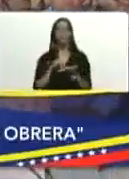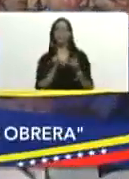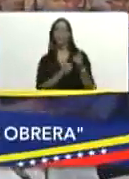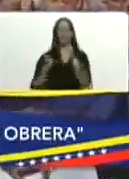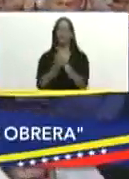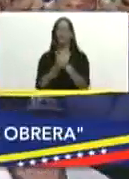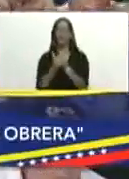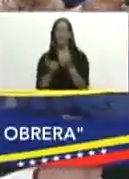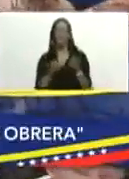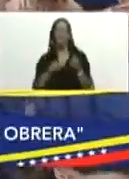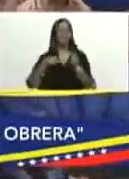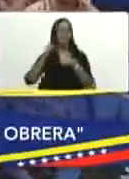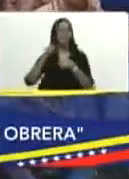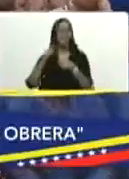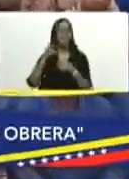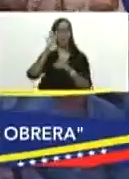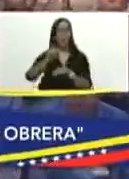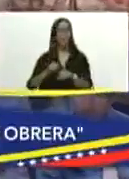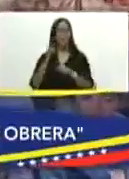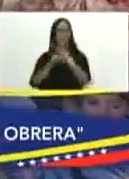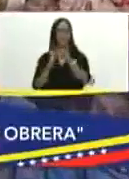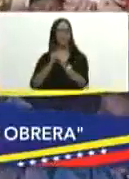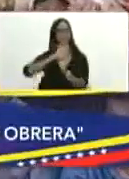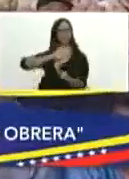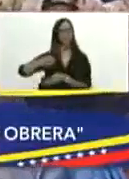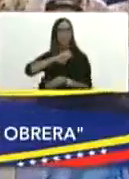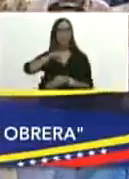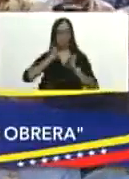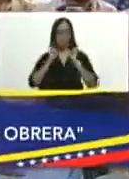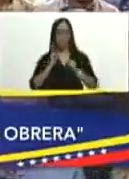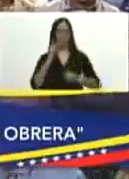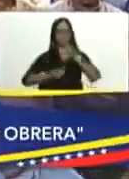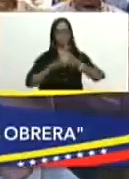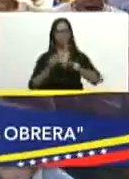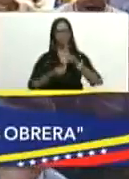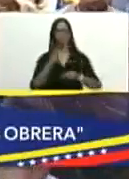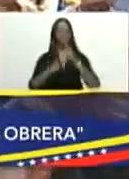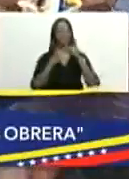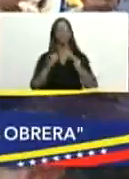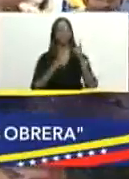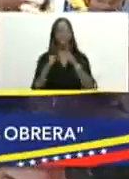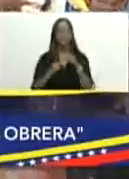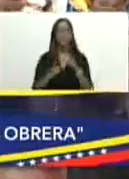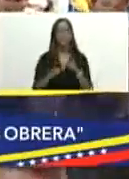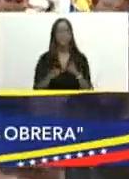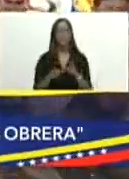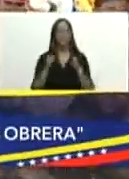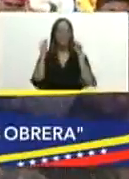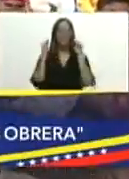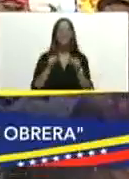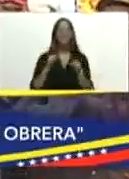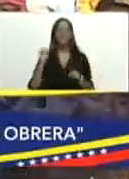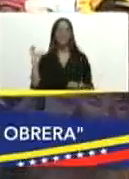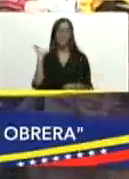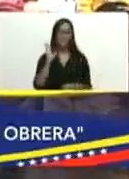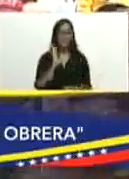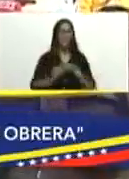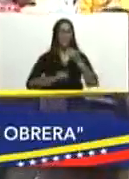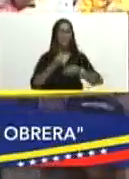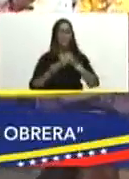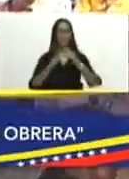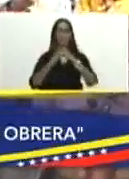importaciones integrando las cadenas productivas de manera soberana creo que eso es lo que venimos haciendo en